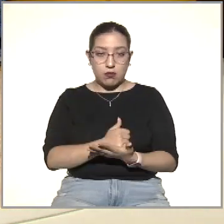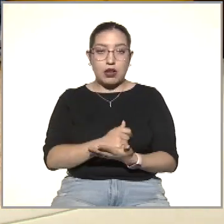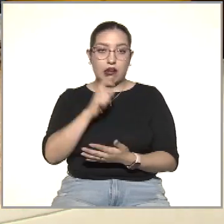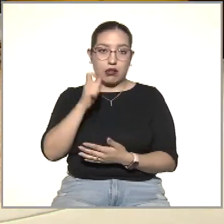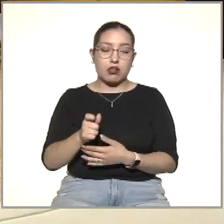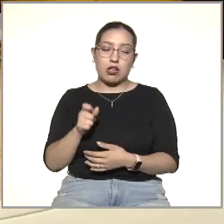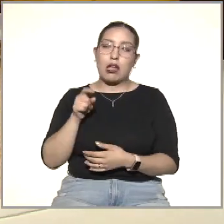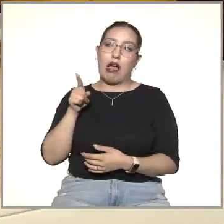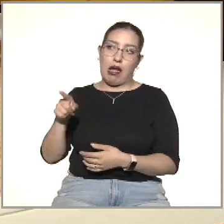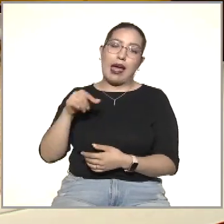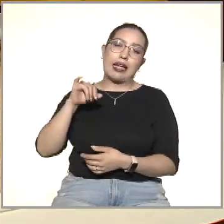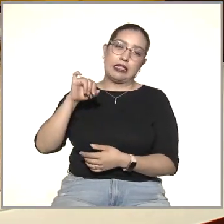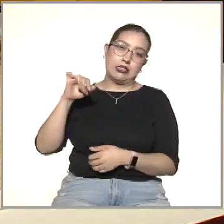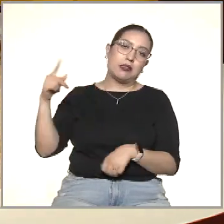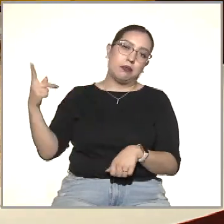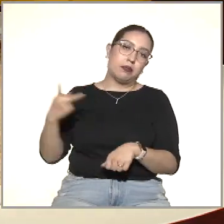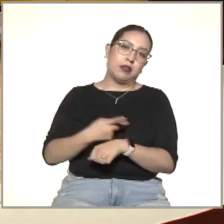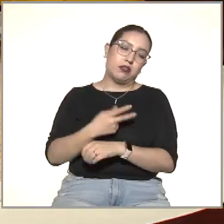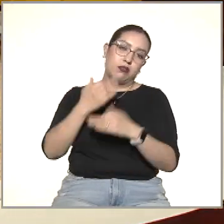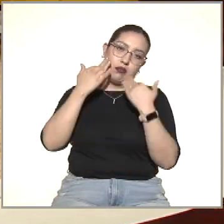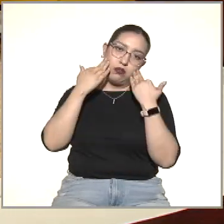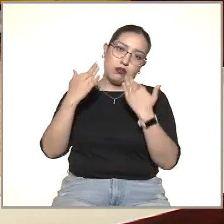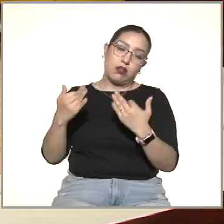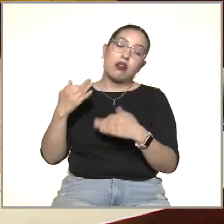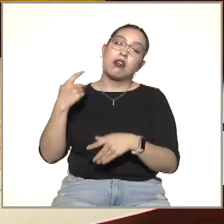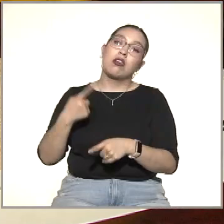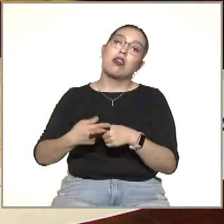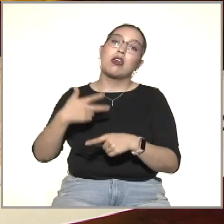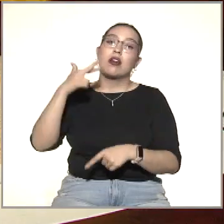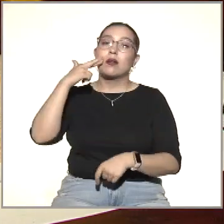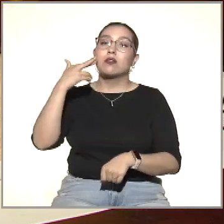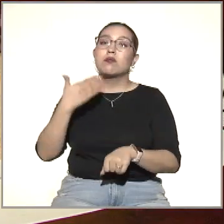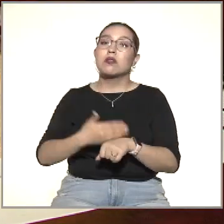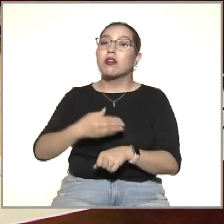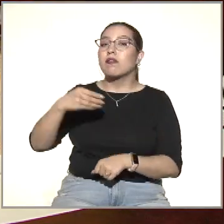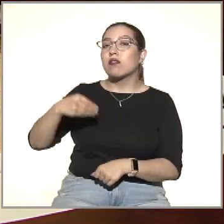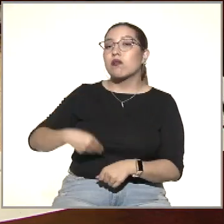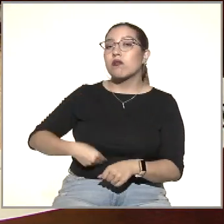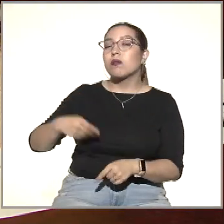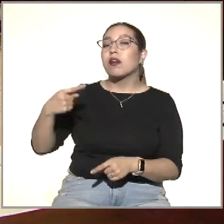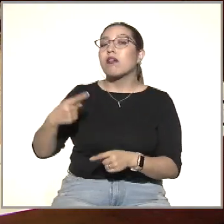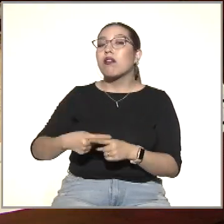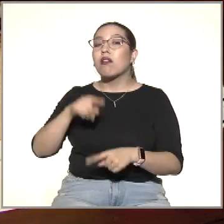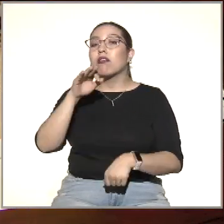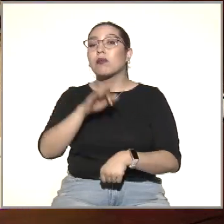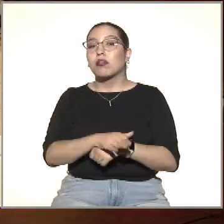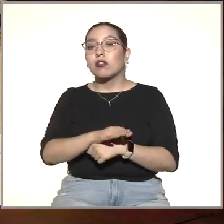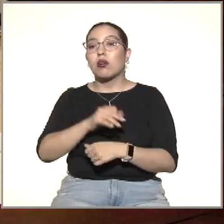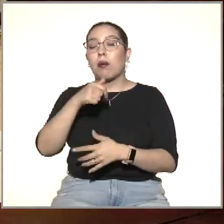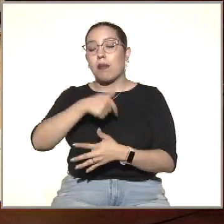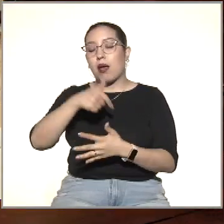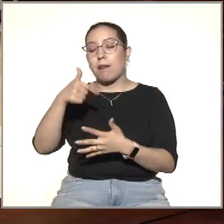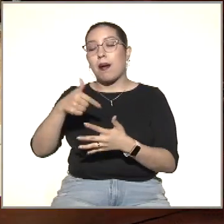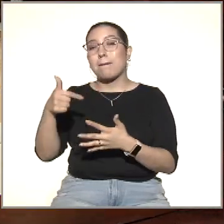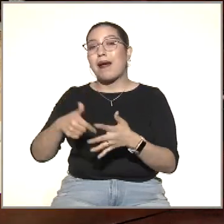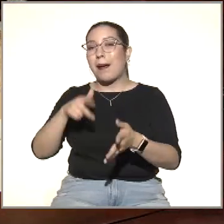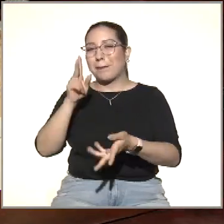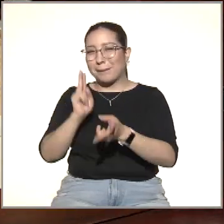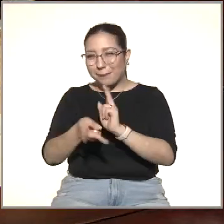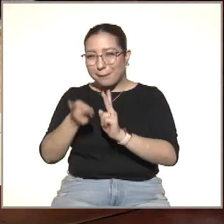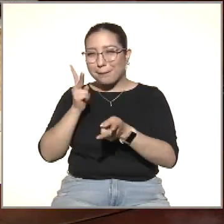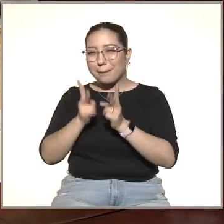pasó, ¿qué pasó? De quién fue responsabilidad, quién te abandonó, quién te protegió, o sea, toda la conversación a partir